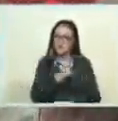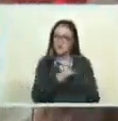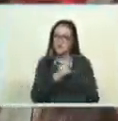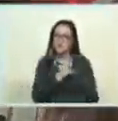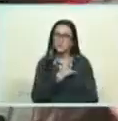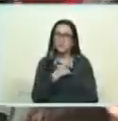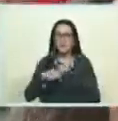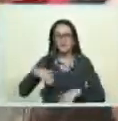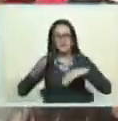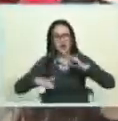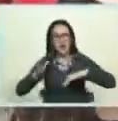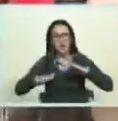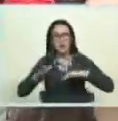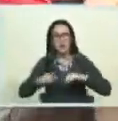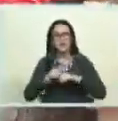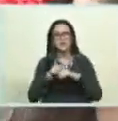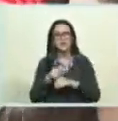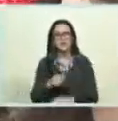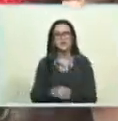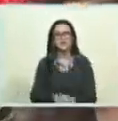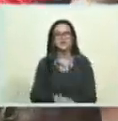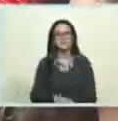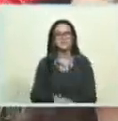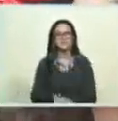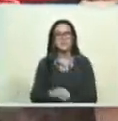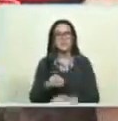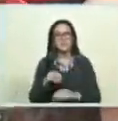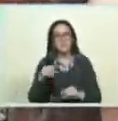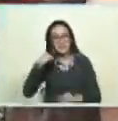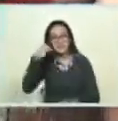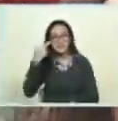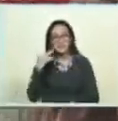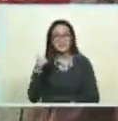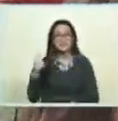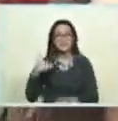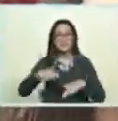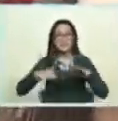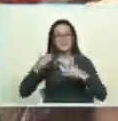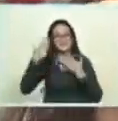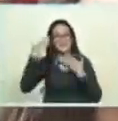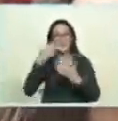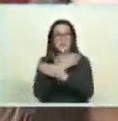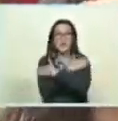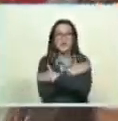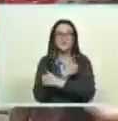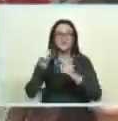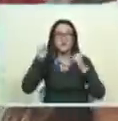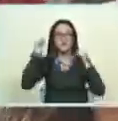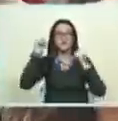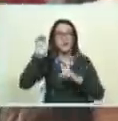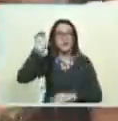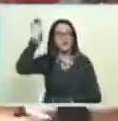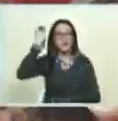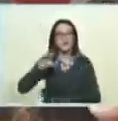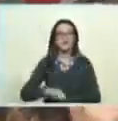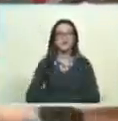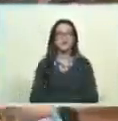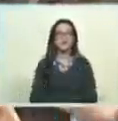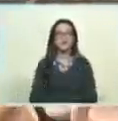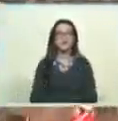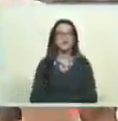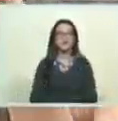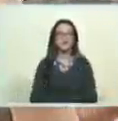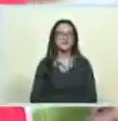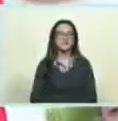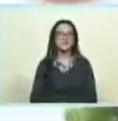desde Barlovento, desde la tierra afrodescendiente. Un saludo y un abrazo. ¡Que viva la patria! ¡Que viva